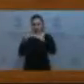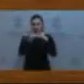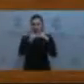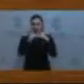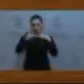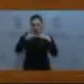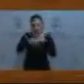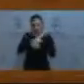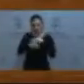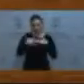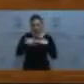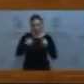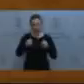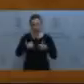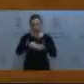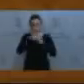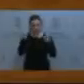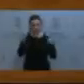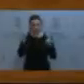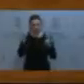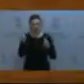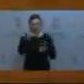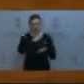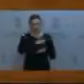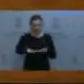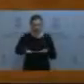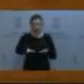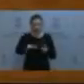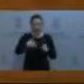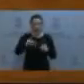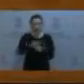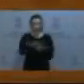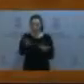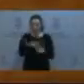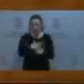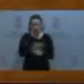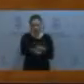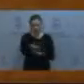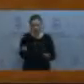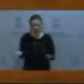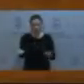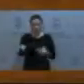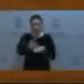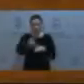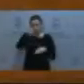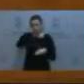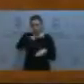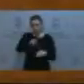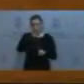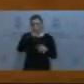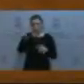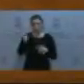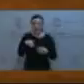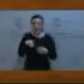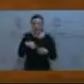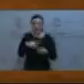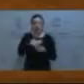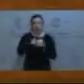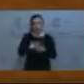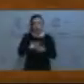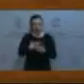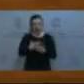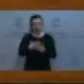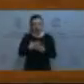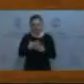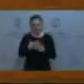a la sanidad pública, gratuita y universal. El consejero ya puso de manifiesto la voluntad del Gobierno asturiano de modificar el mapa